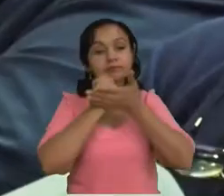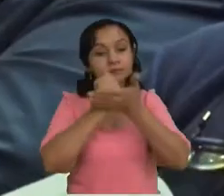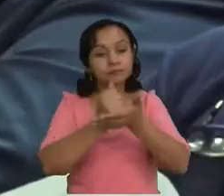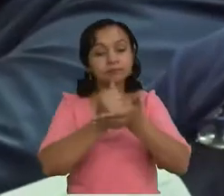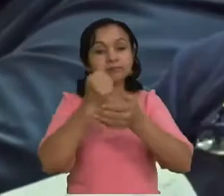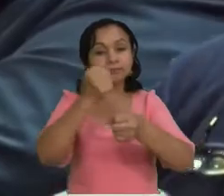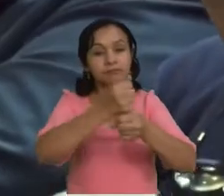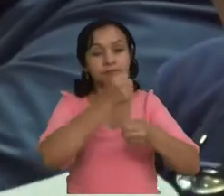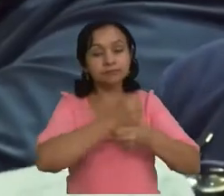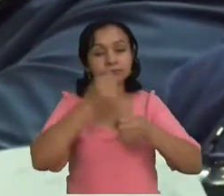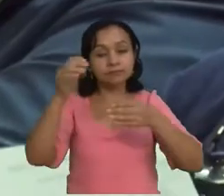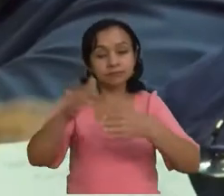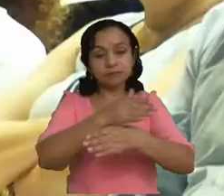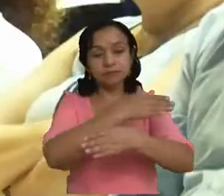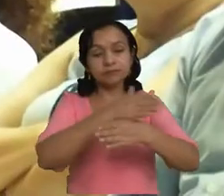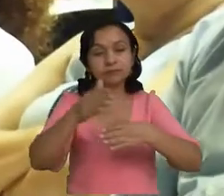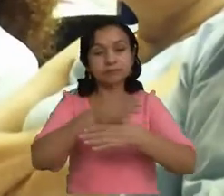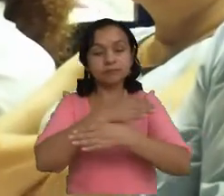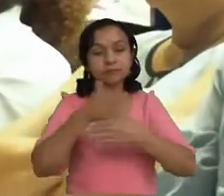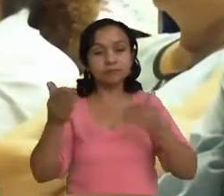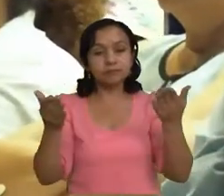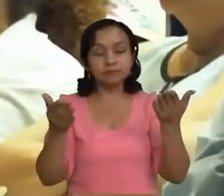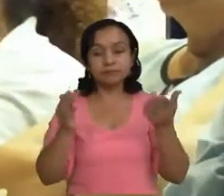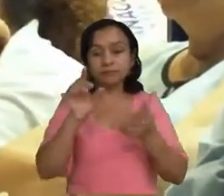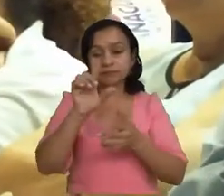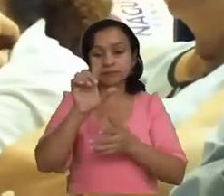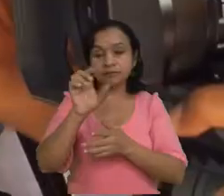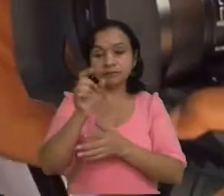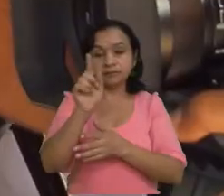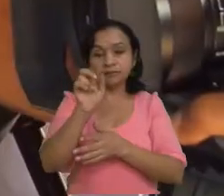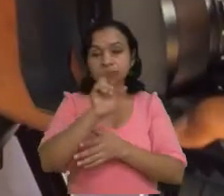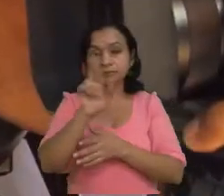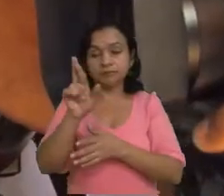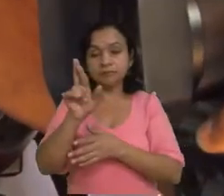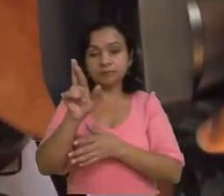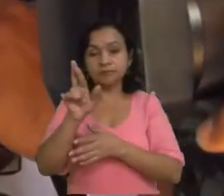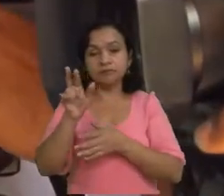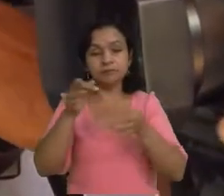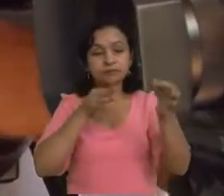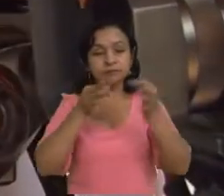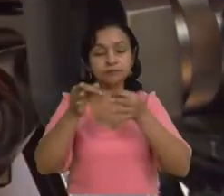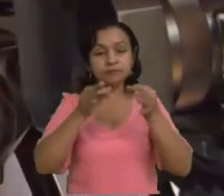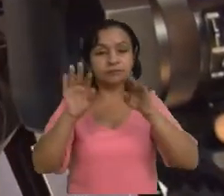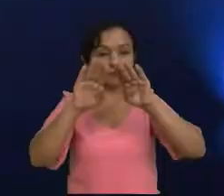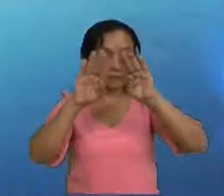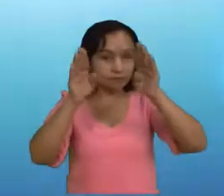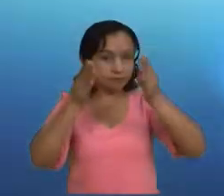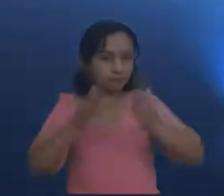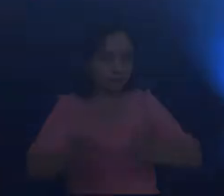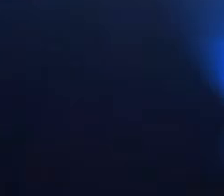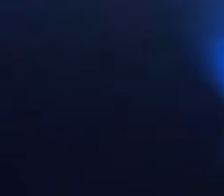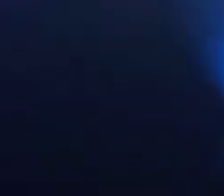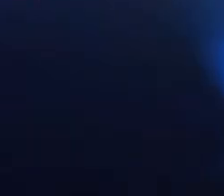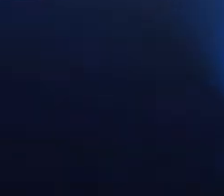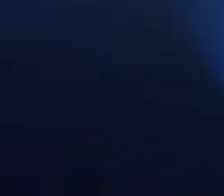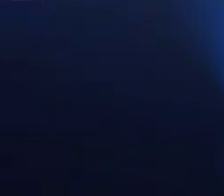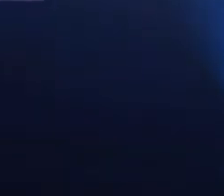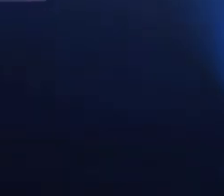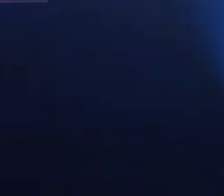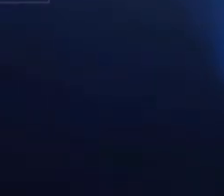desarrolladas desde las diferentes disciplinas. Con cámara de Lester Mora, para el canal parlamentario, les informó Vanessa Paz.